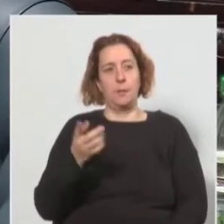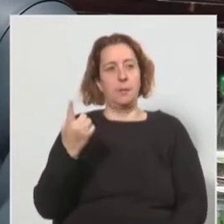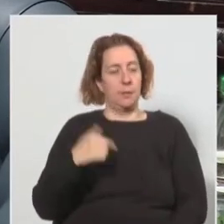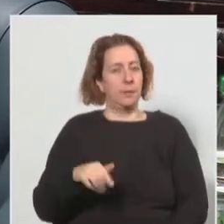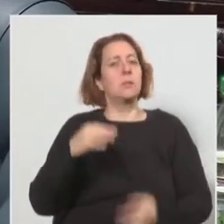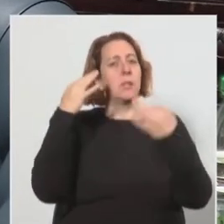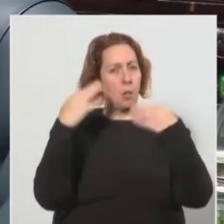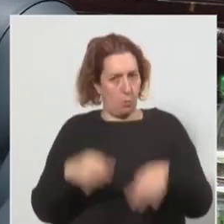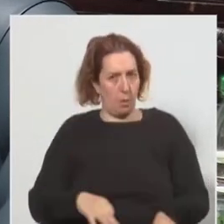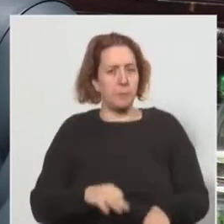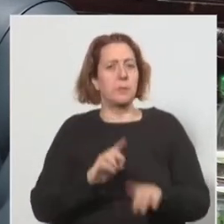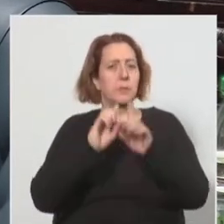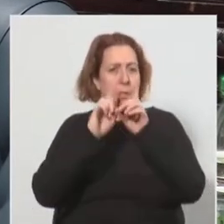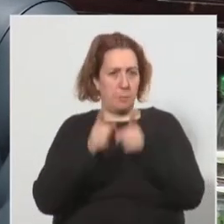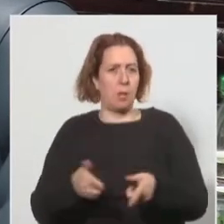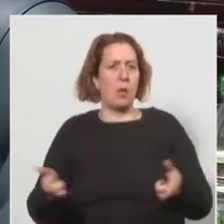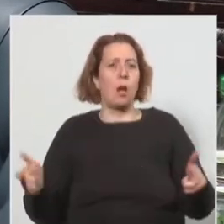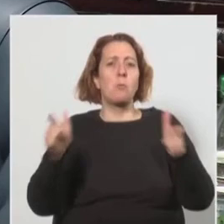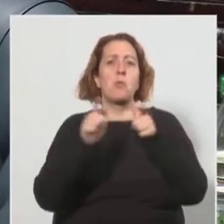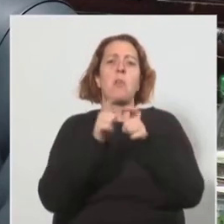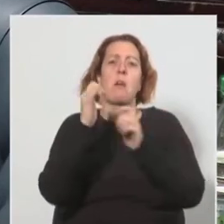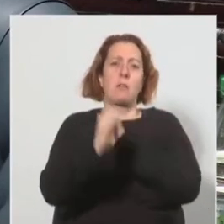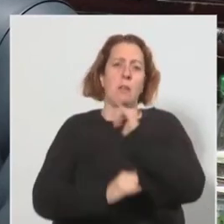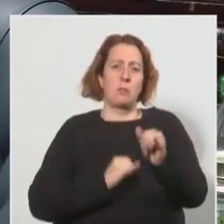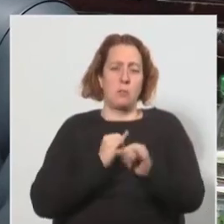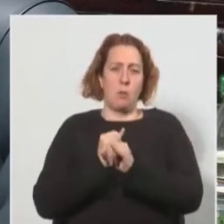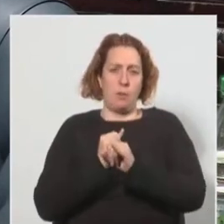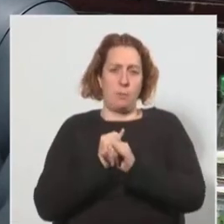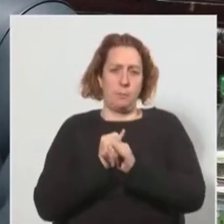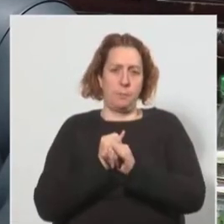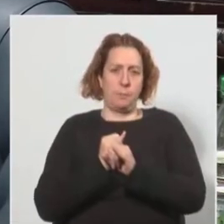seguramente también las de la comunidad internacional.